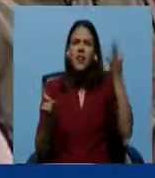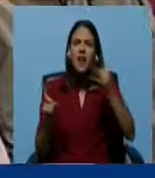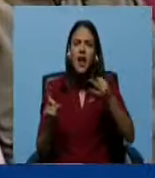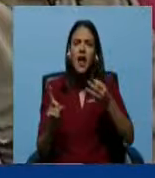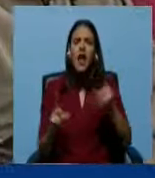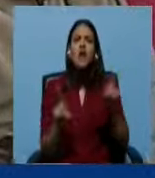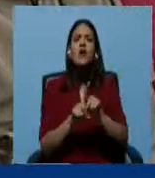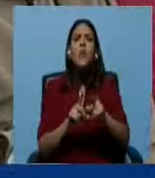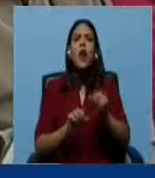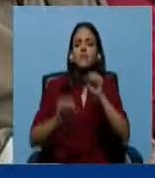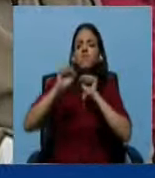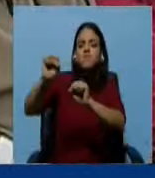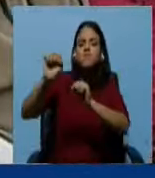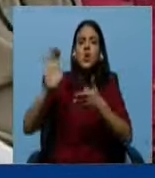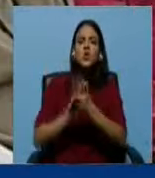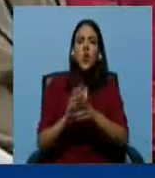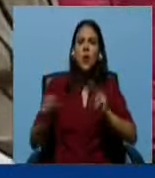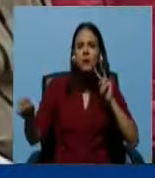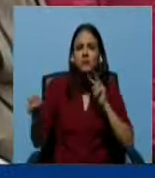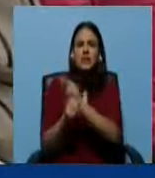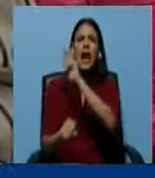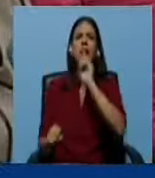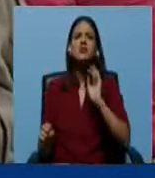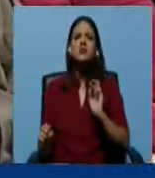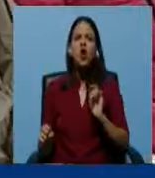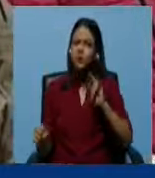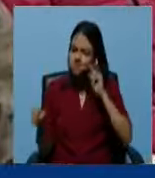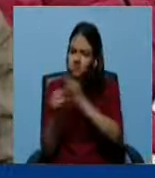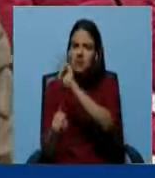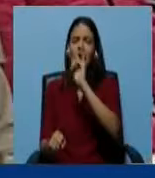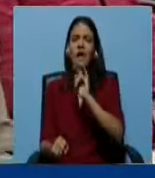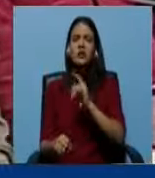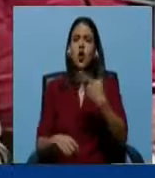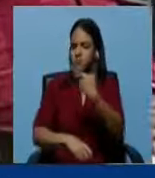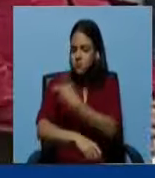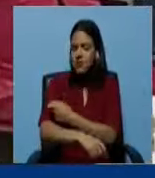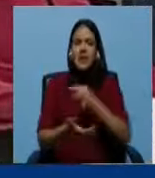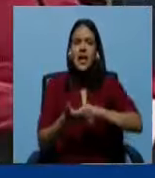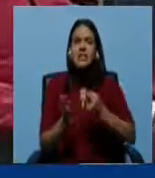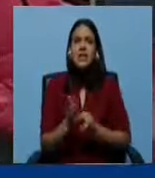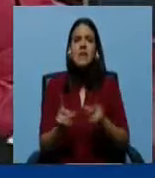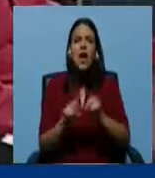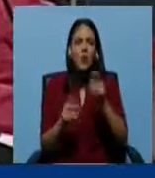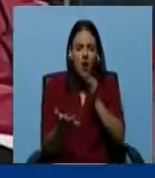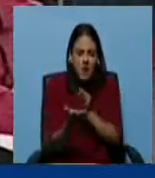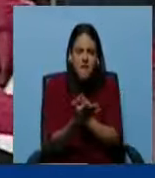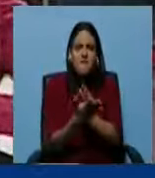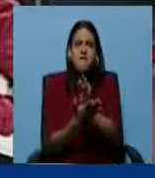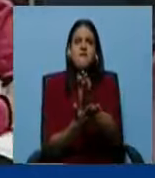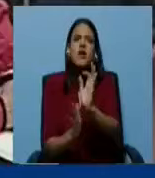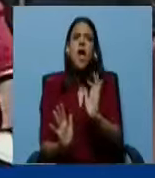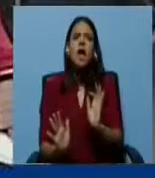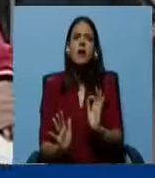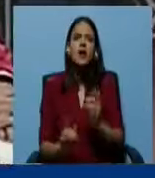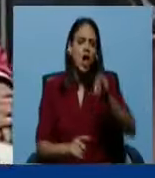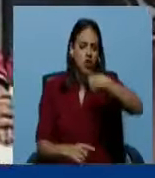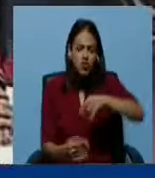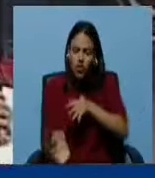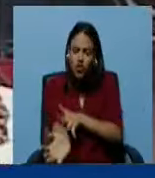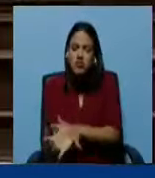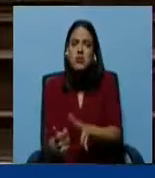traición, con la mejor vacuna de lealtad, el